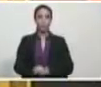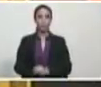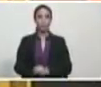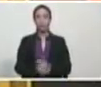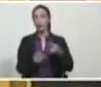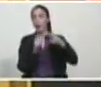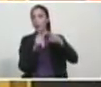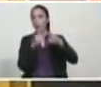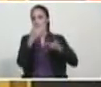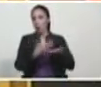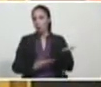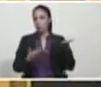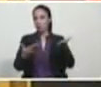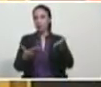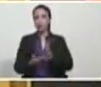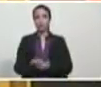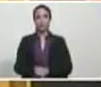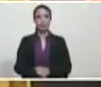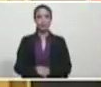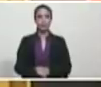Primer documento.